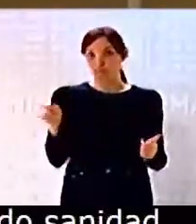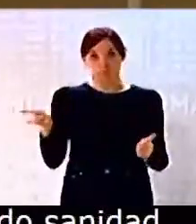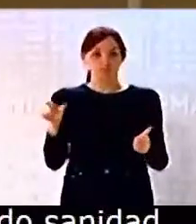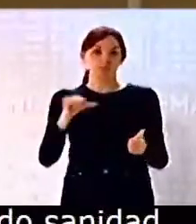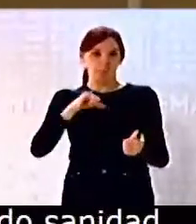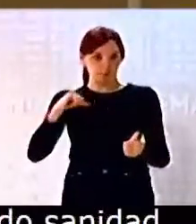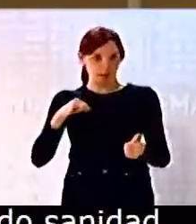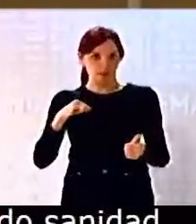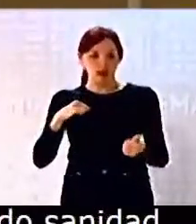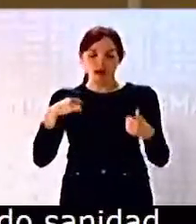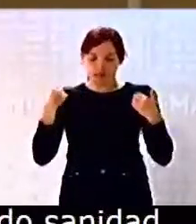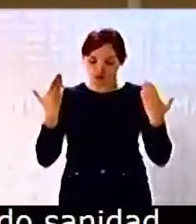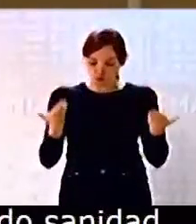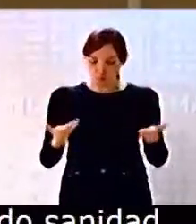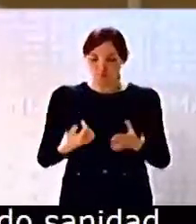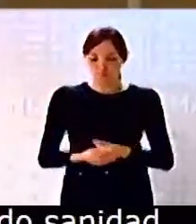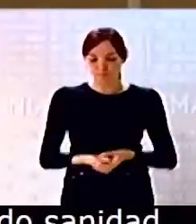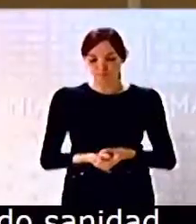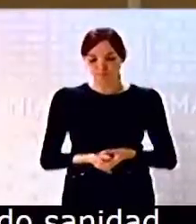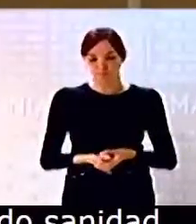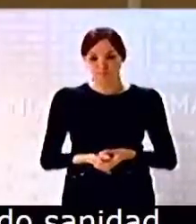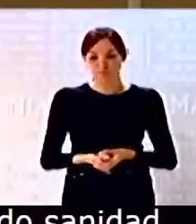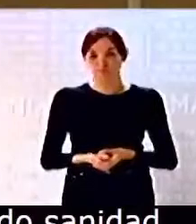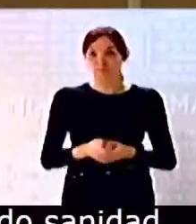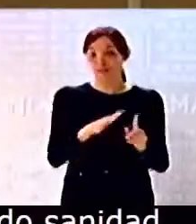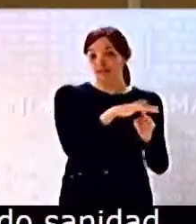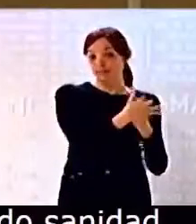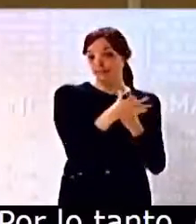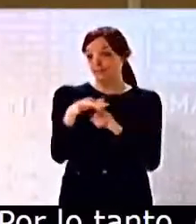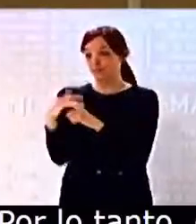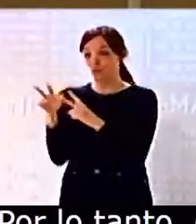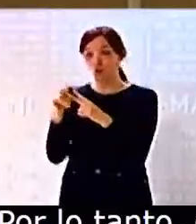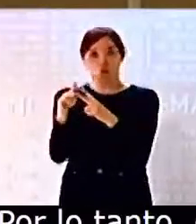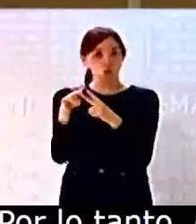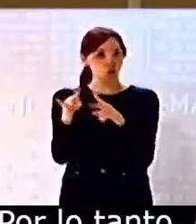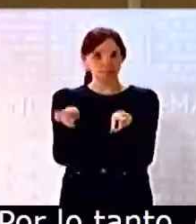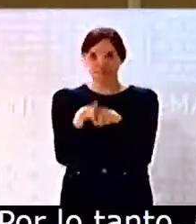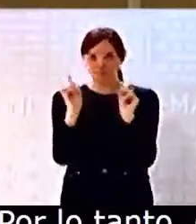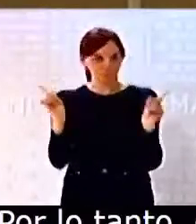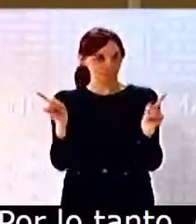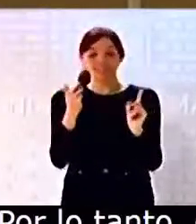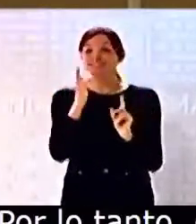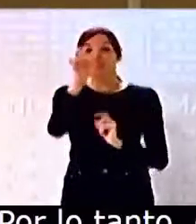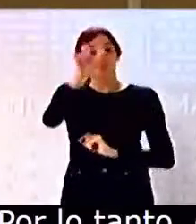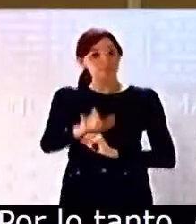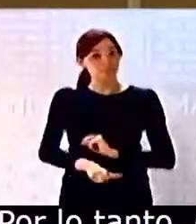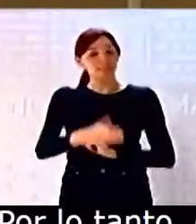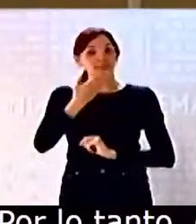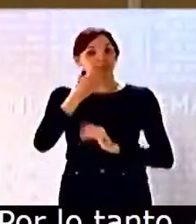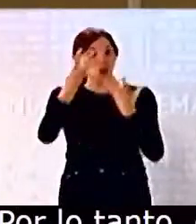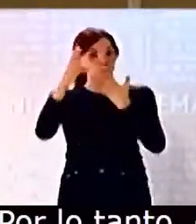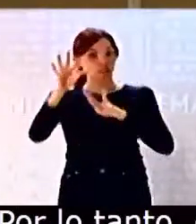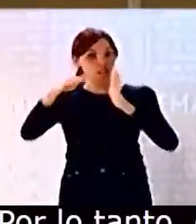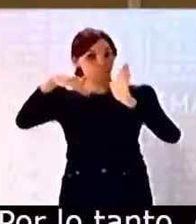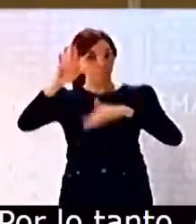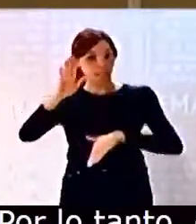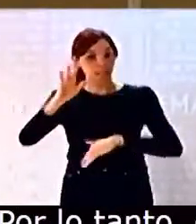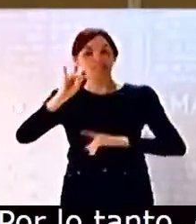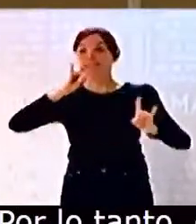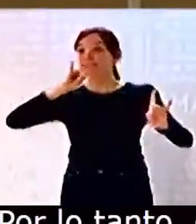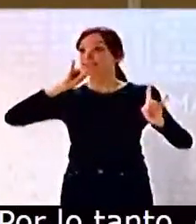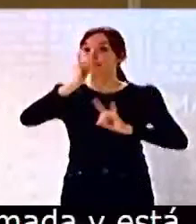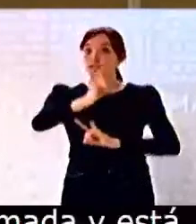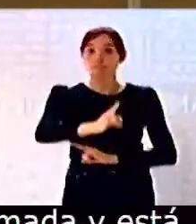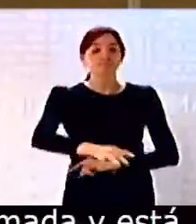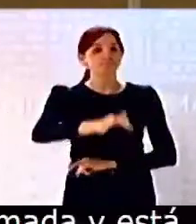tanto, en cualquiera de los dos casos, si la persona no ha sido llamada y está dentro del grupo de